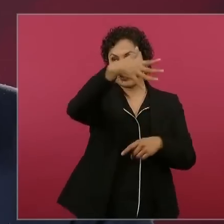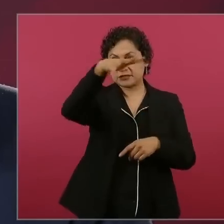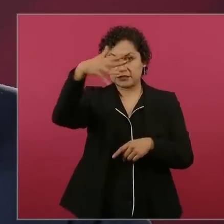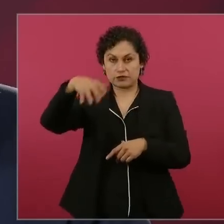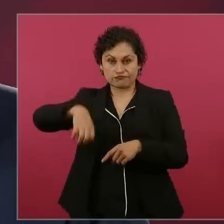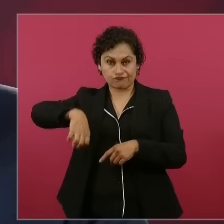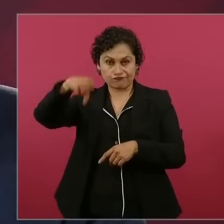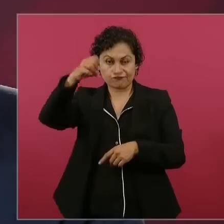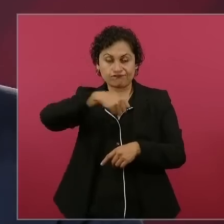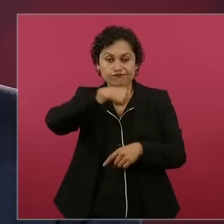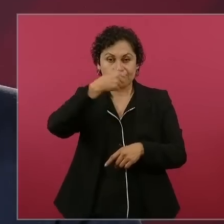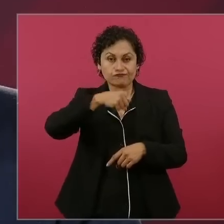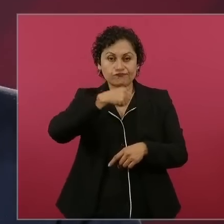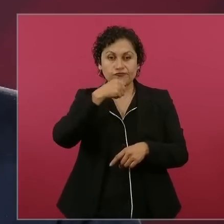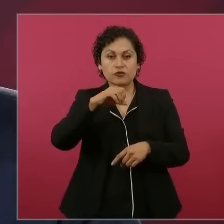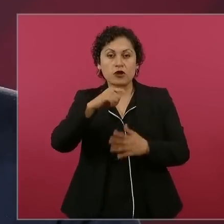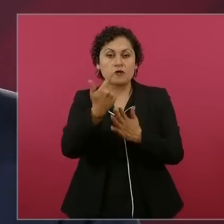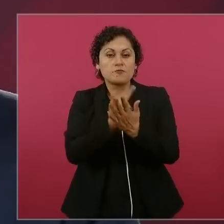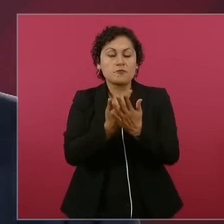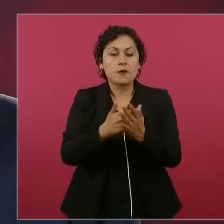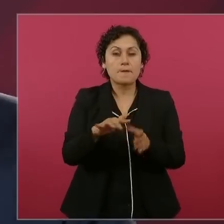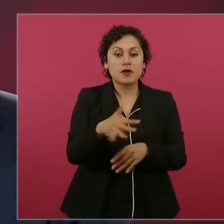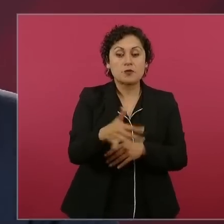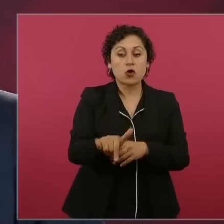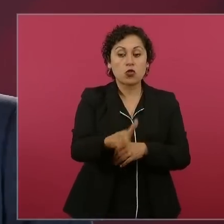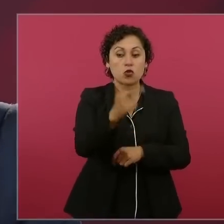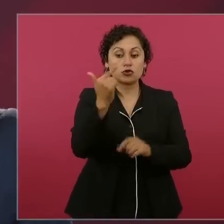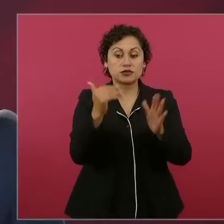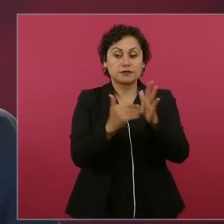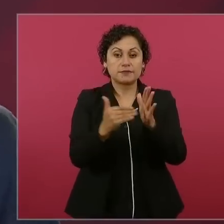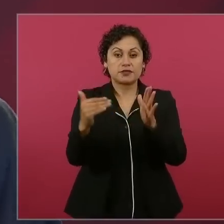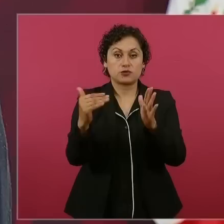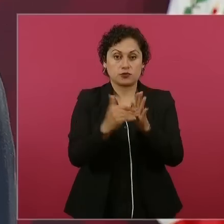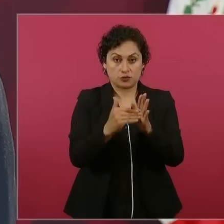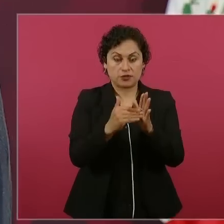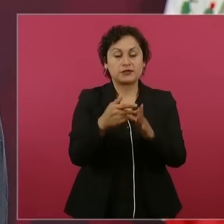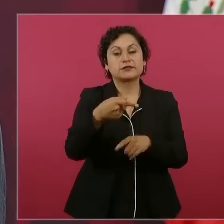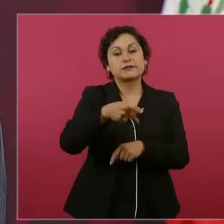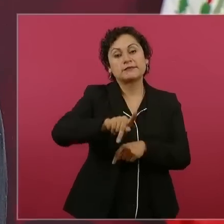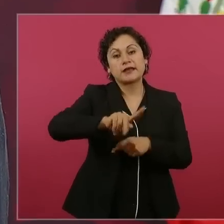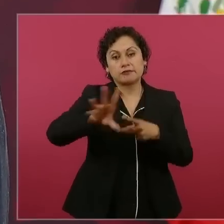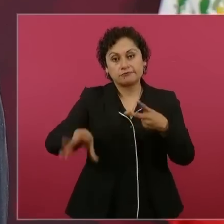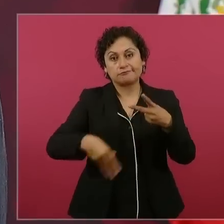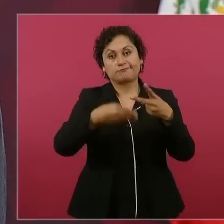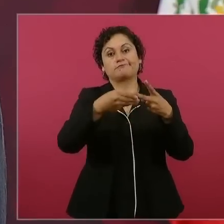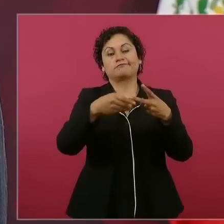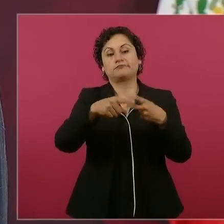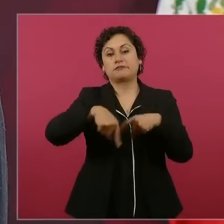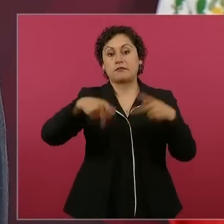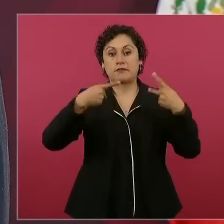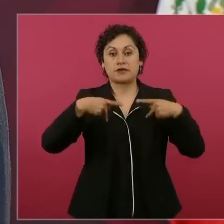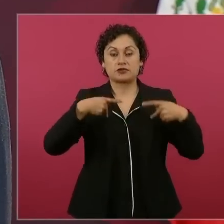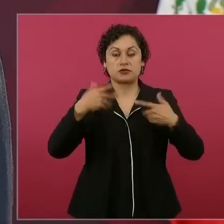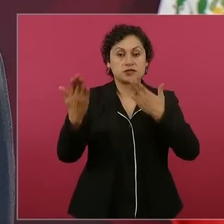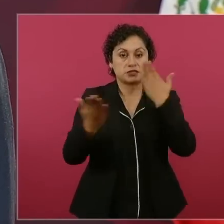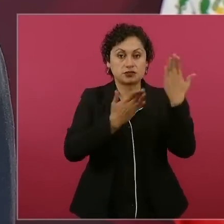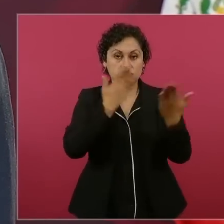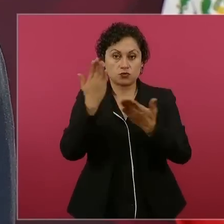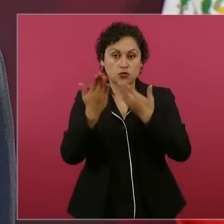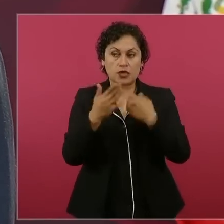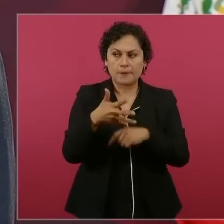millones, pero por ejemplo becarios son también como 12.